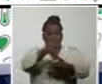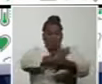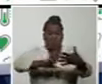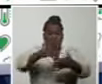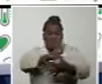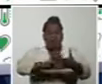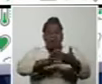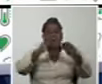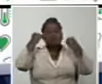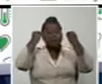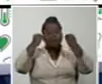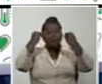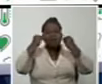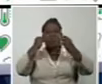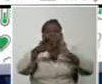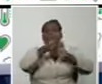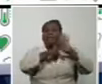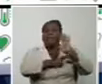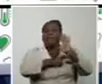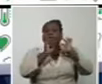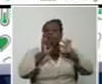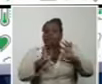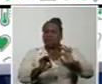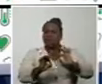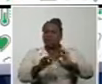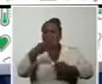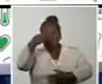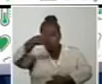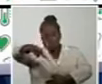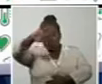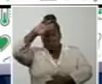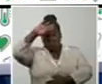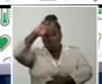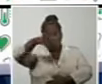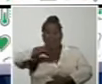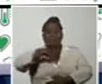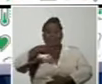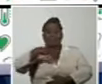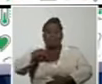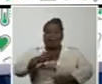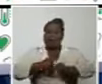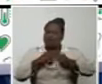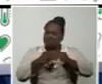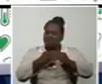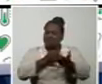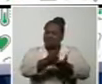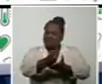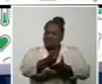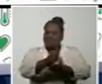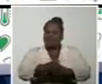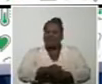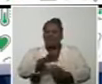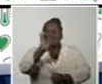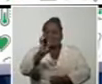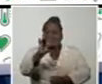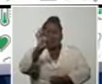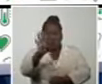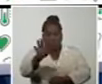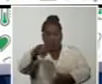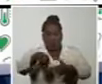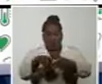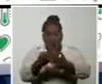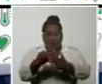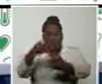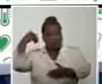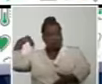las medidas. Ha quedado afirmado que Cuba mantiene también su vitalidad. Ya llevamos 74 días desde que